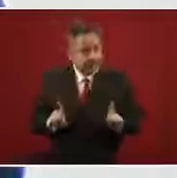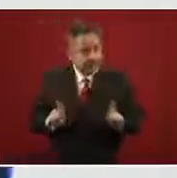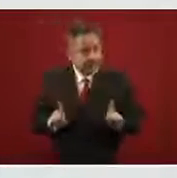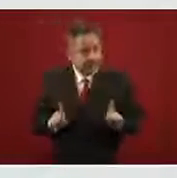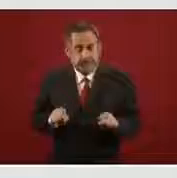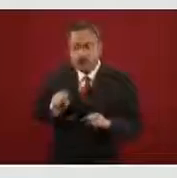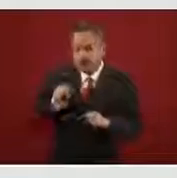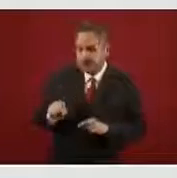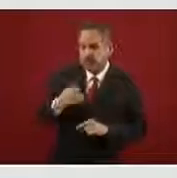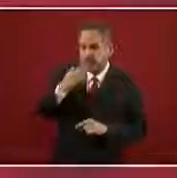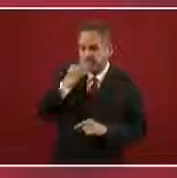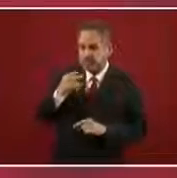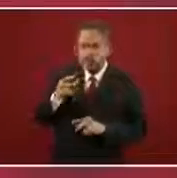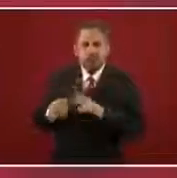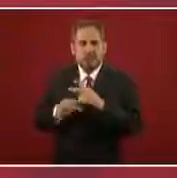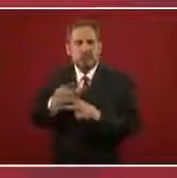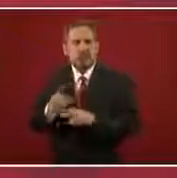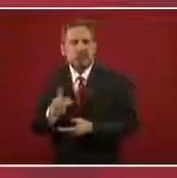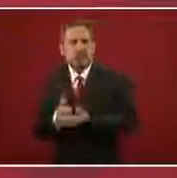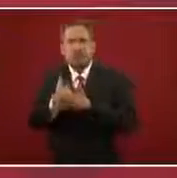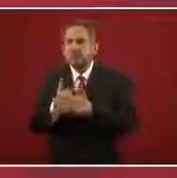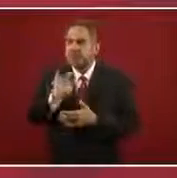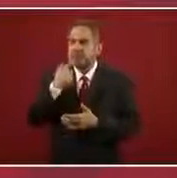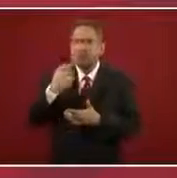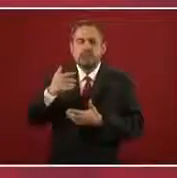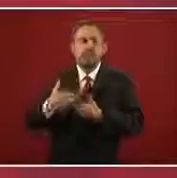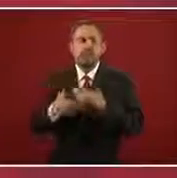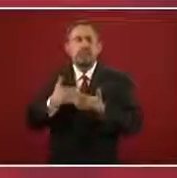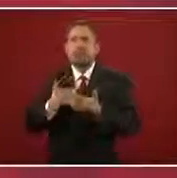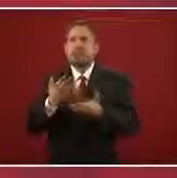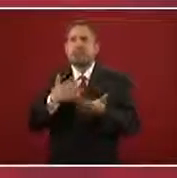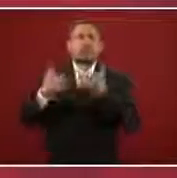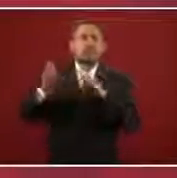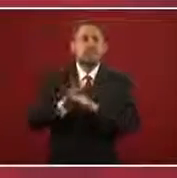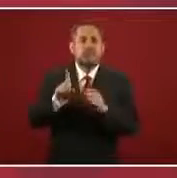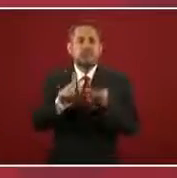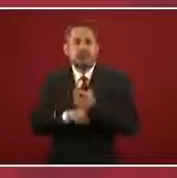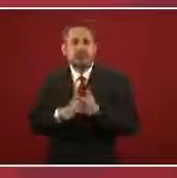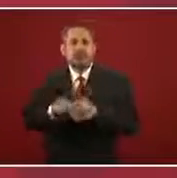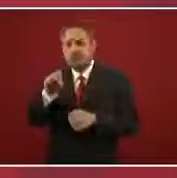esto va a ser para lograr el renacimiento del sureste.